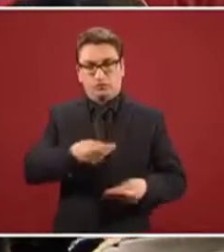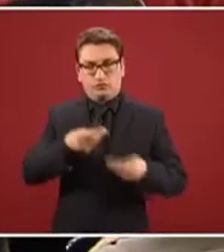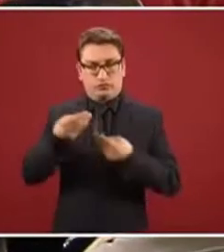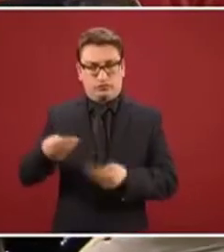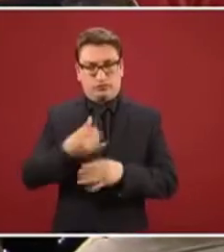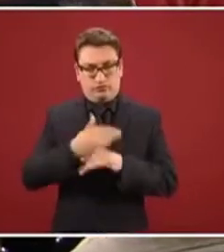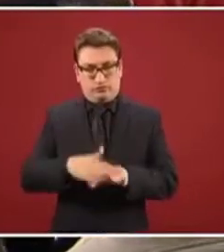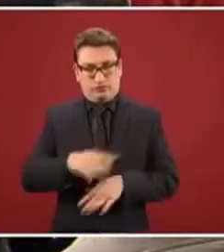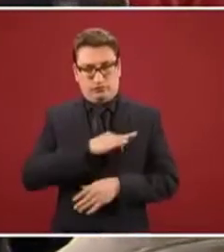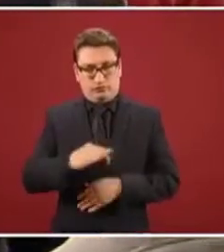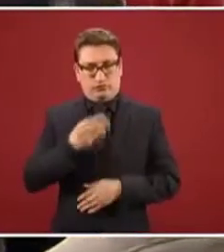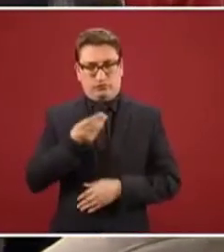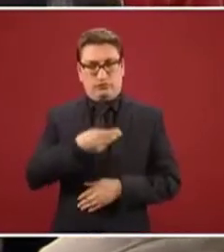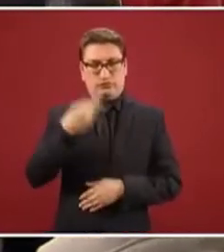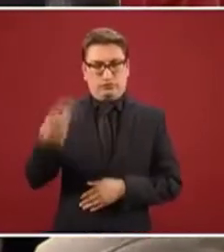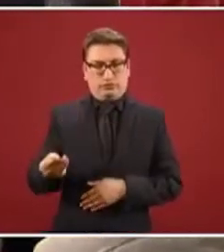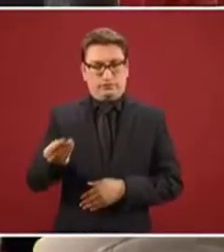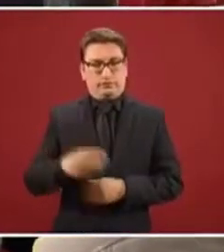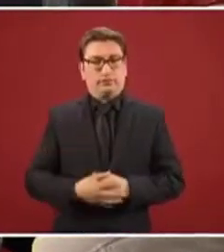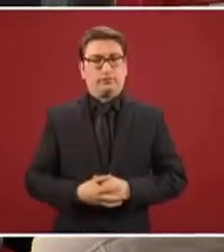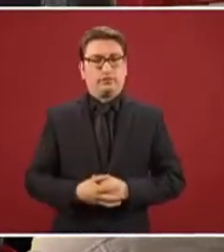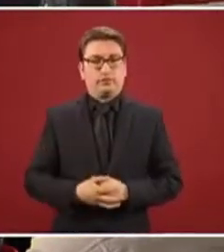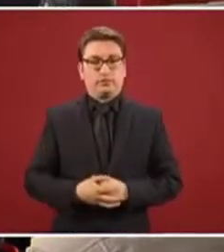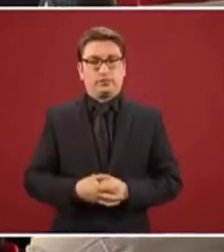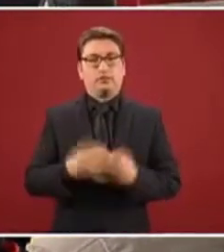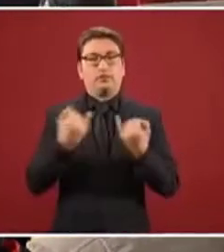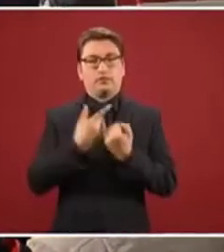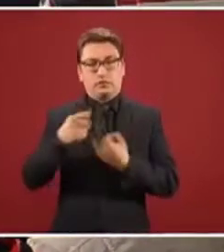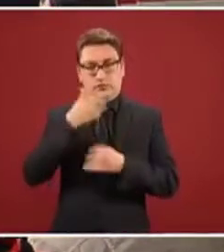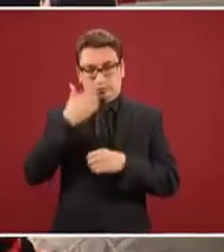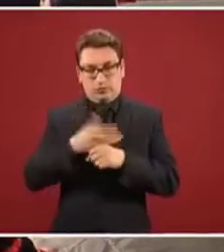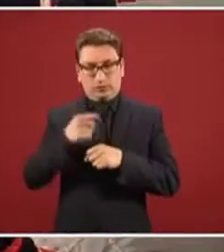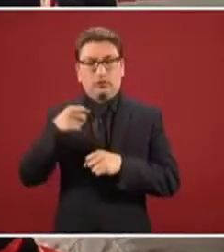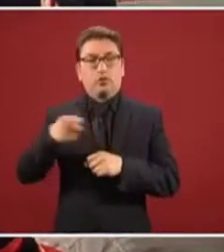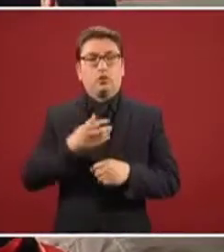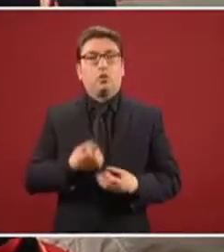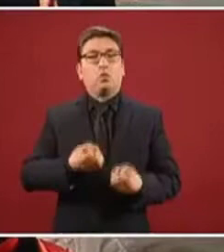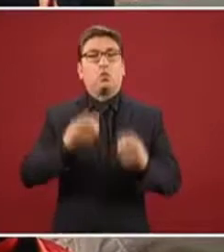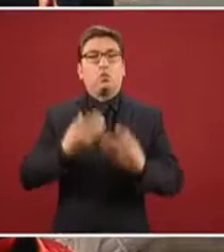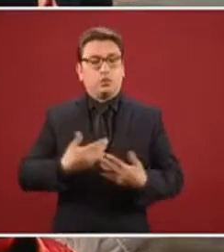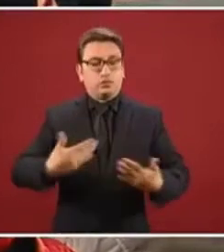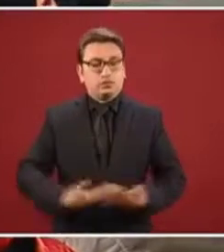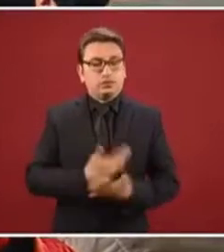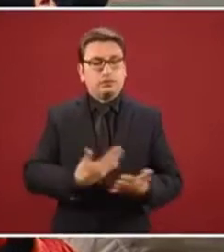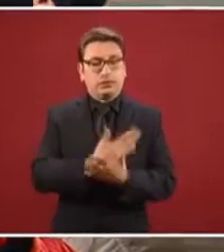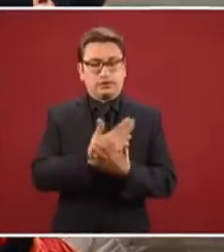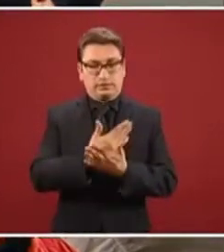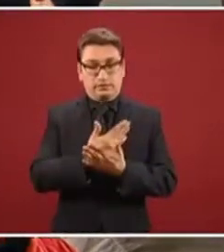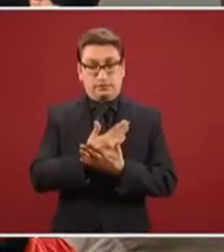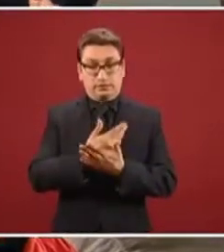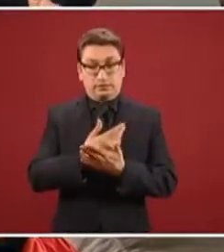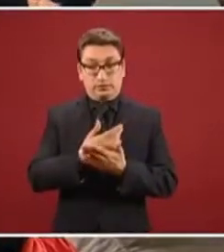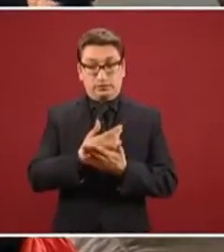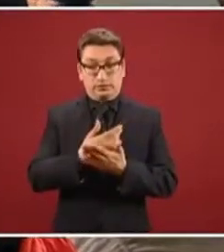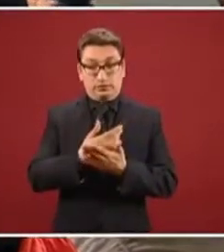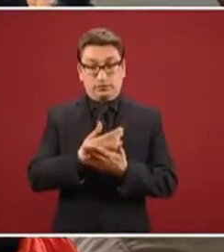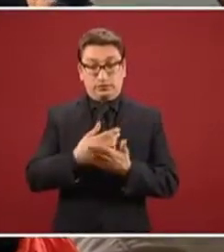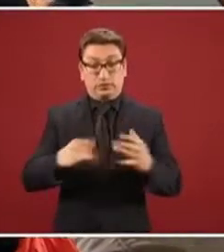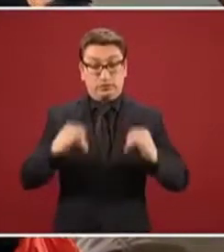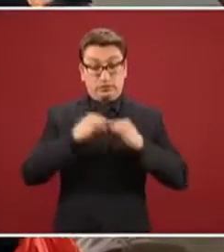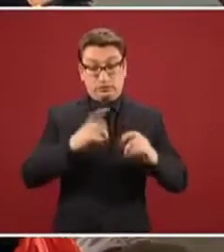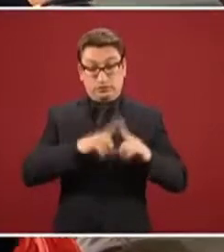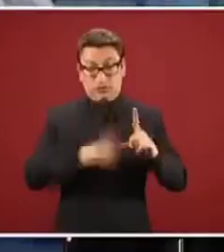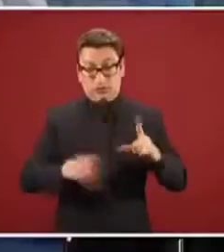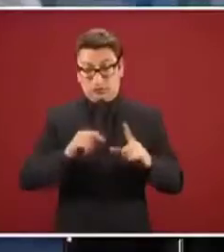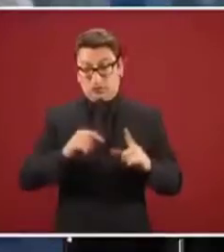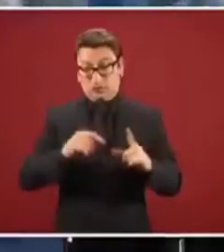pidiendo y con el comisionado para saber cuántos han nacido en instalaciones, ¿te refieres en instalaciones del Instituto Nacional de